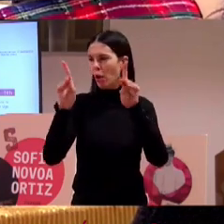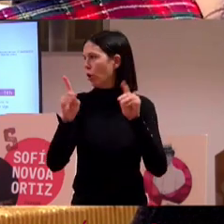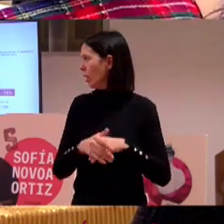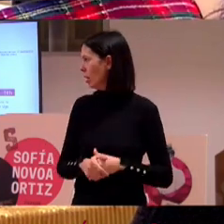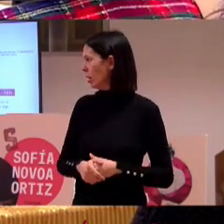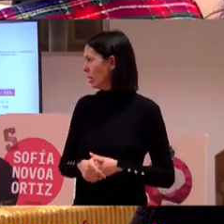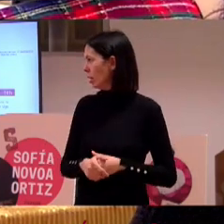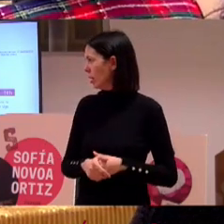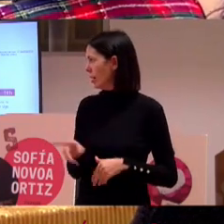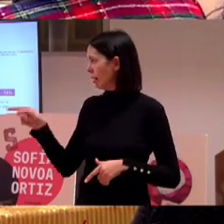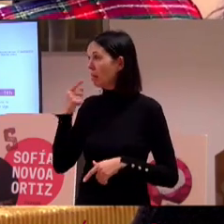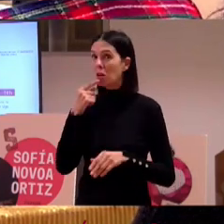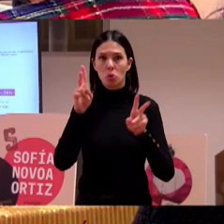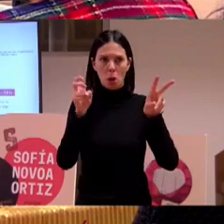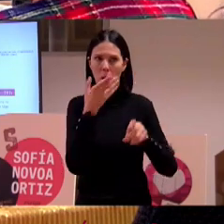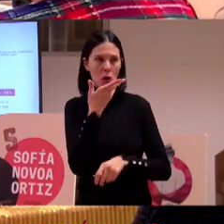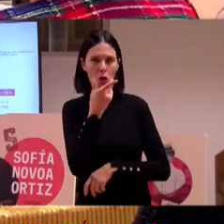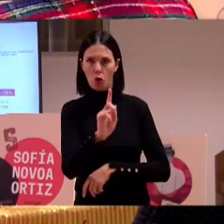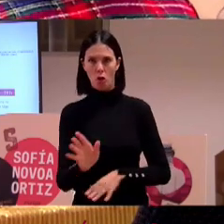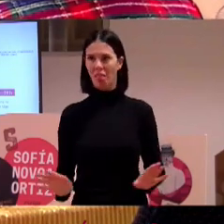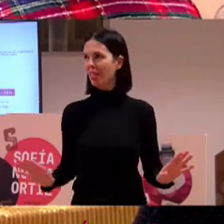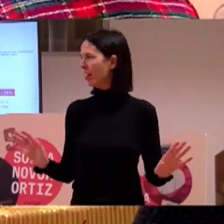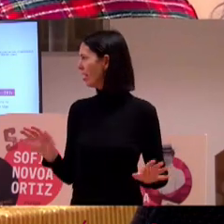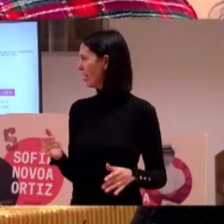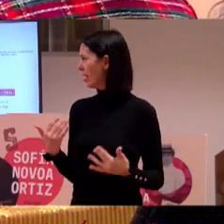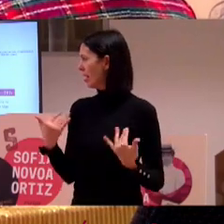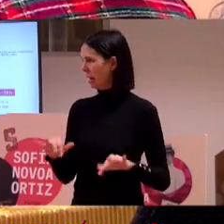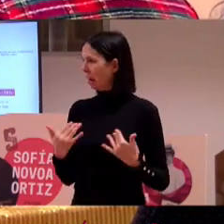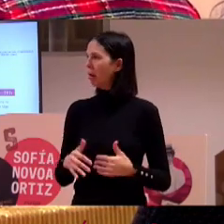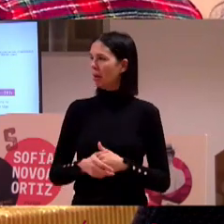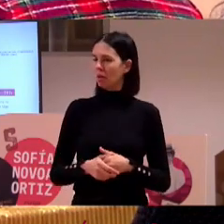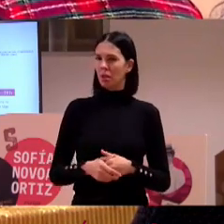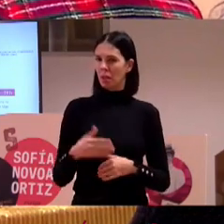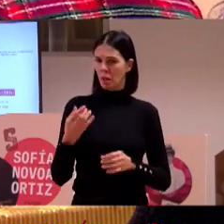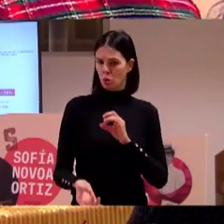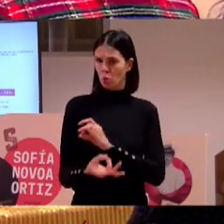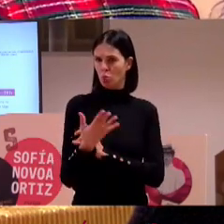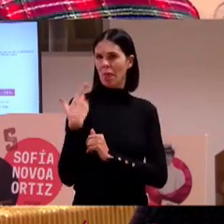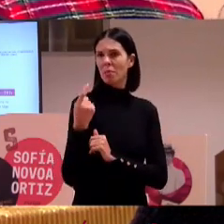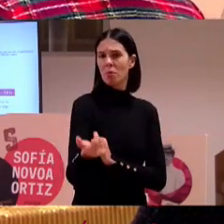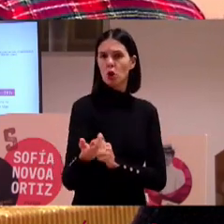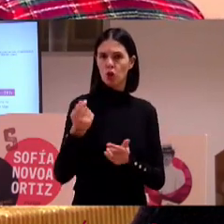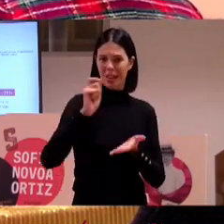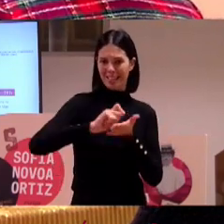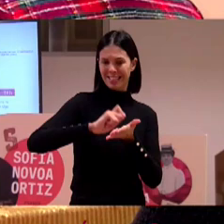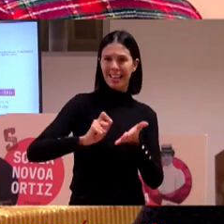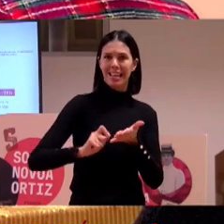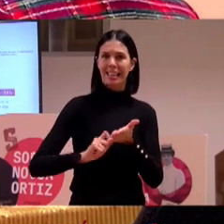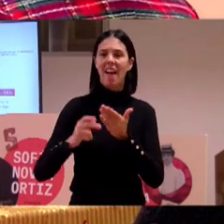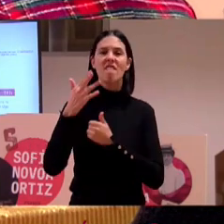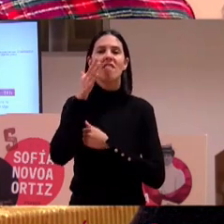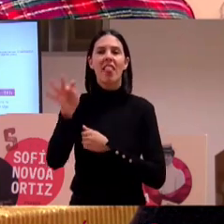eso no lo conocía. Bueno, esta pues historia ainda lle faltan páginas. ¿Quién la tiene? Por